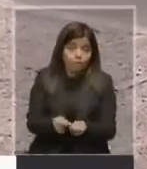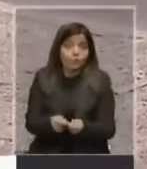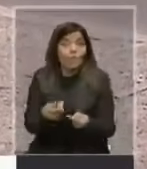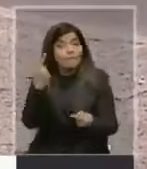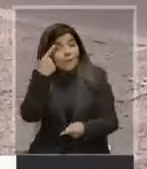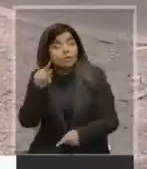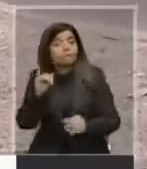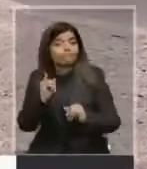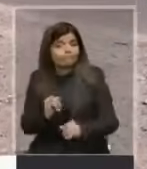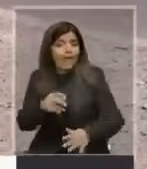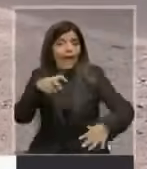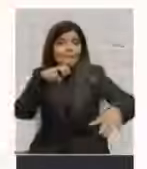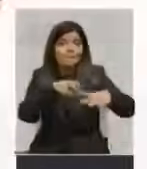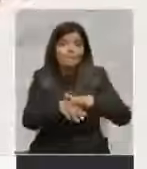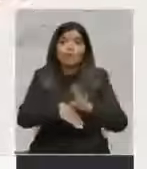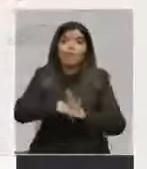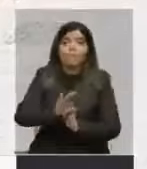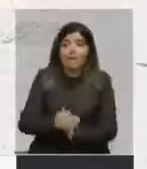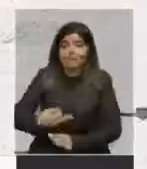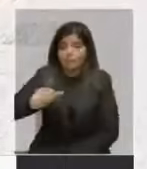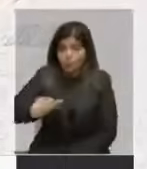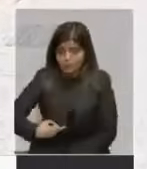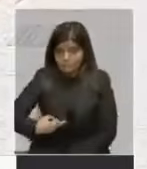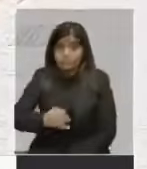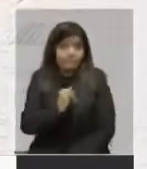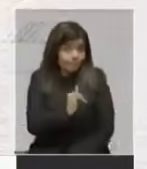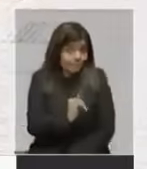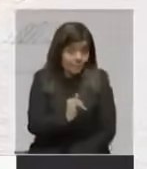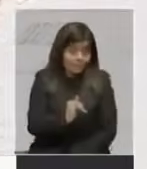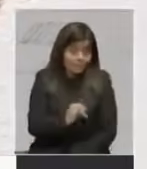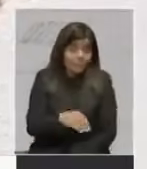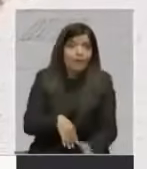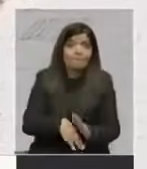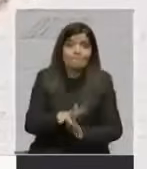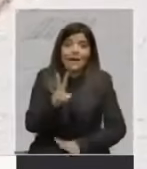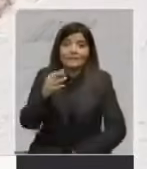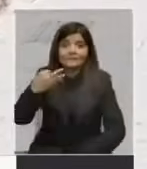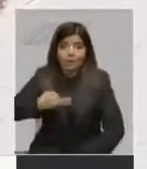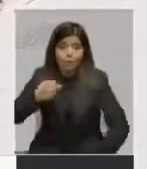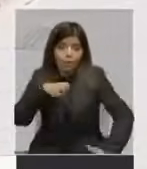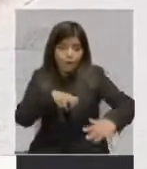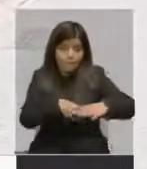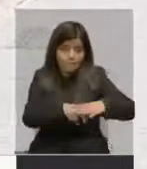el metro podría haber más seguridad. Es más seguro que andar en locomoción